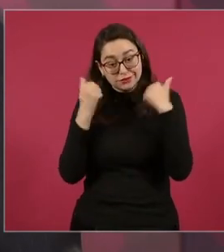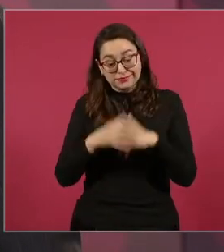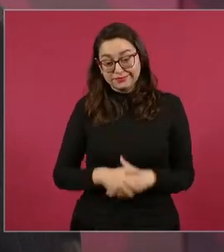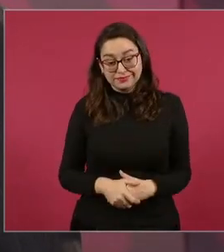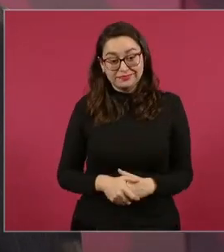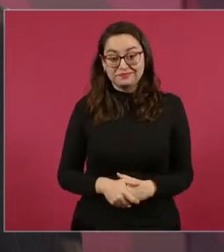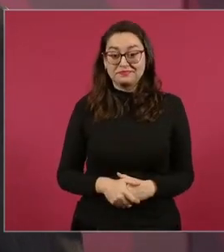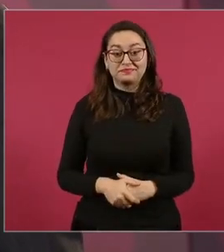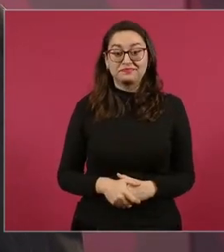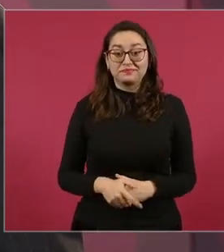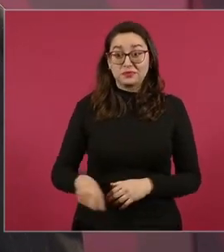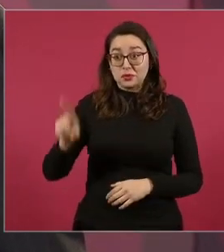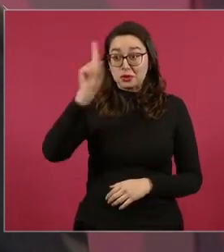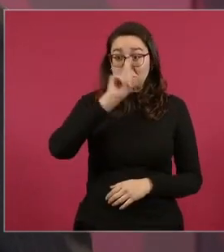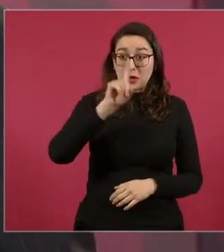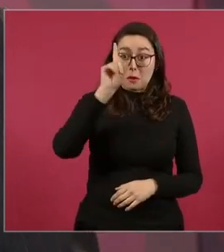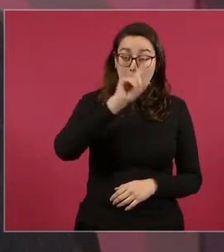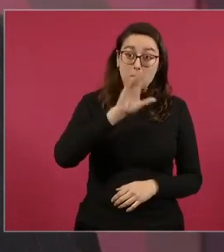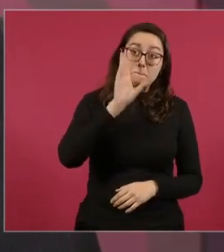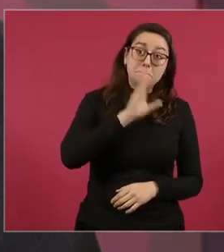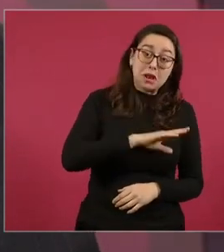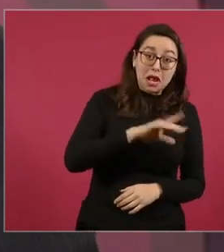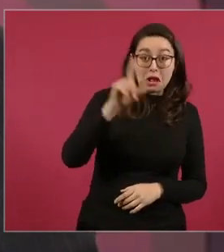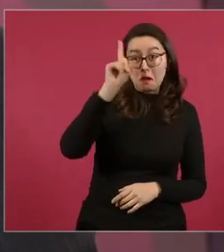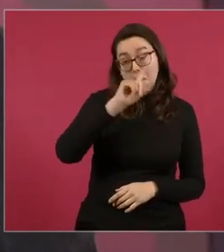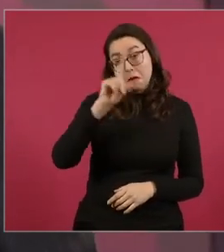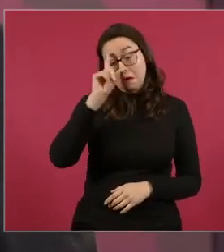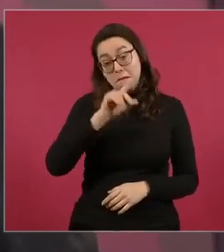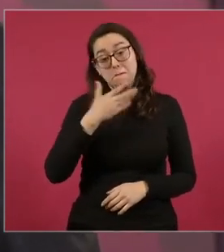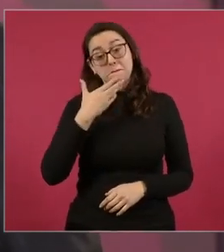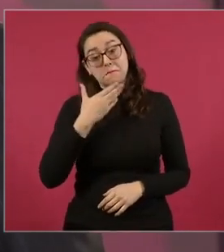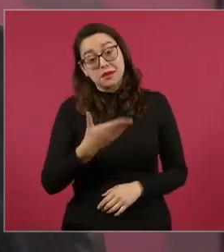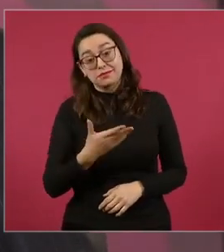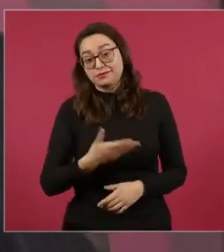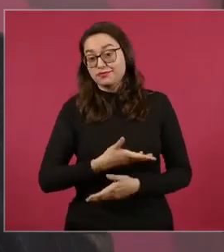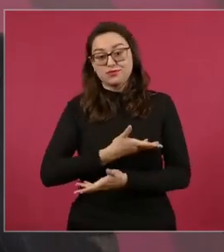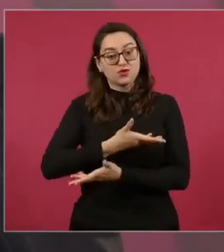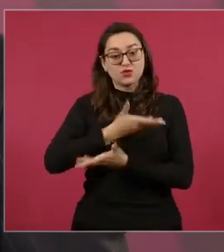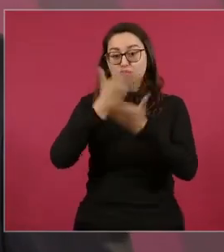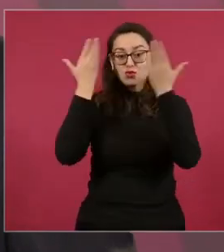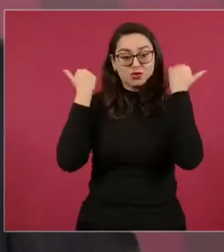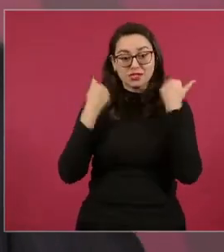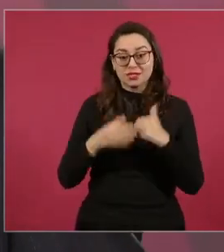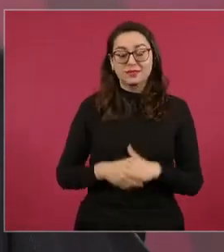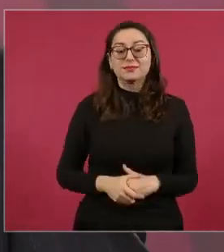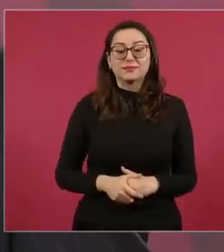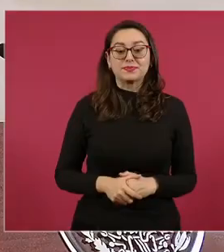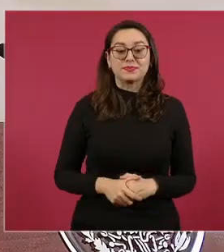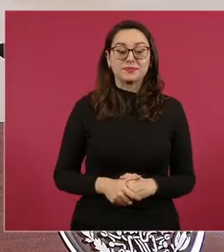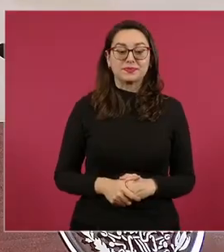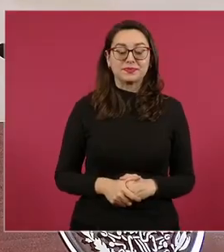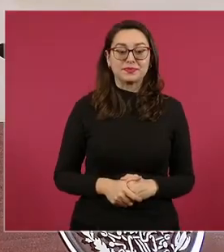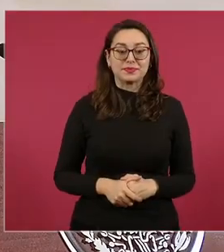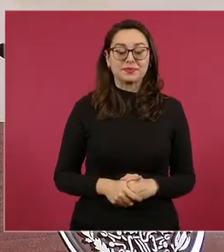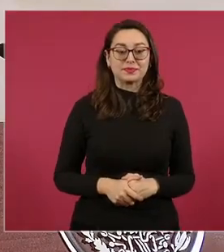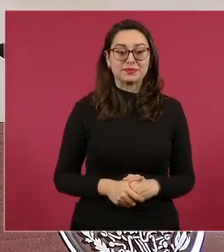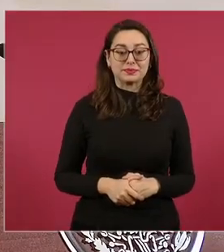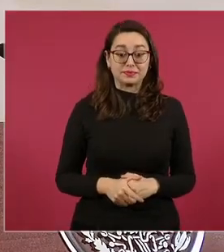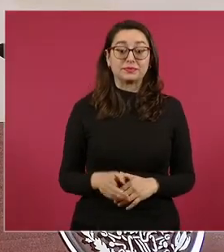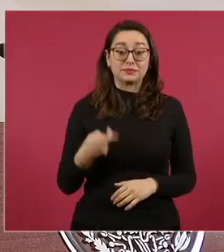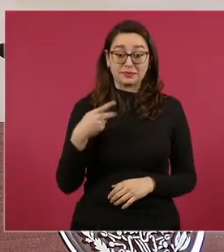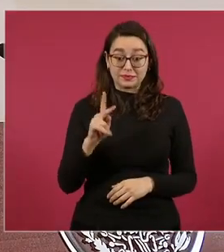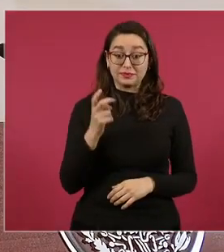dependiendo de cómo se vea, pero todos estos casos, por ejemplo, hay